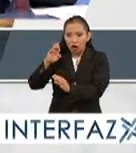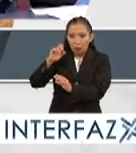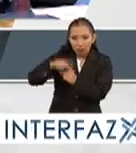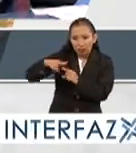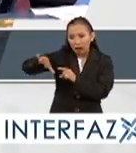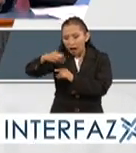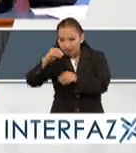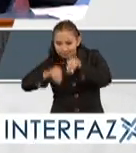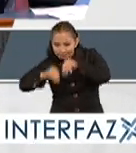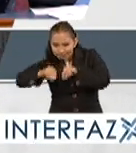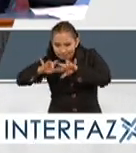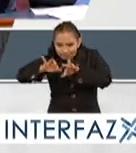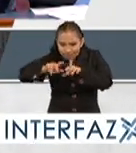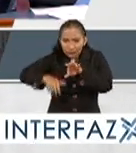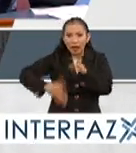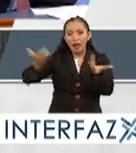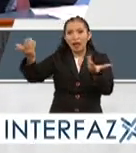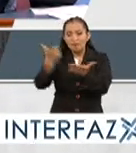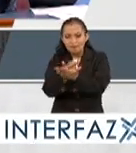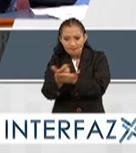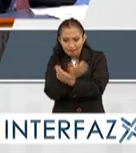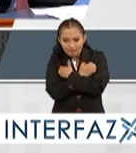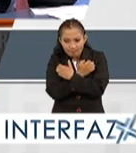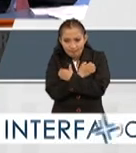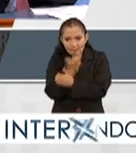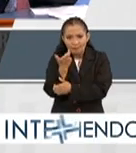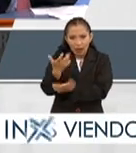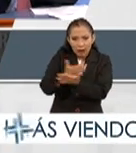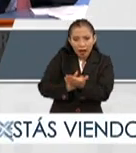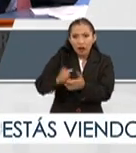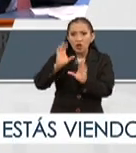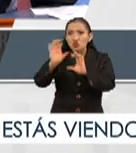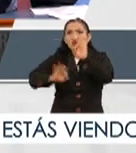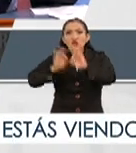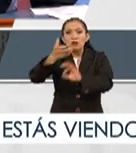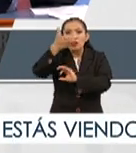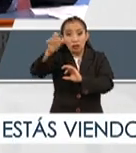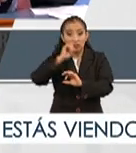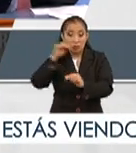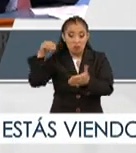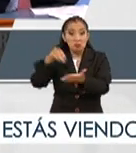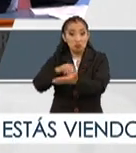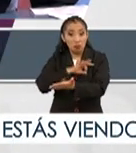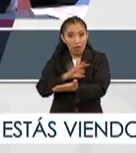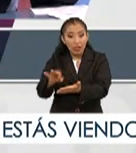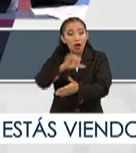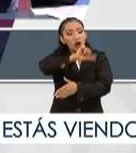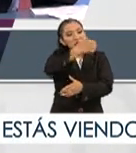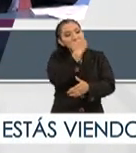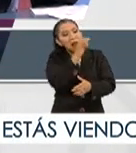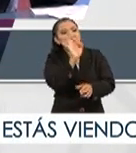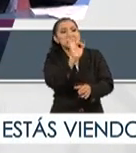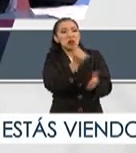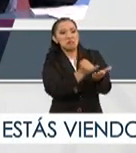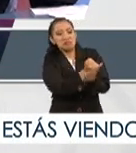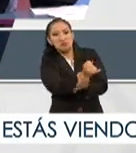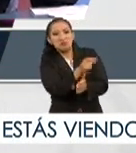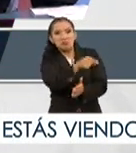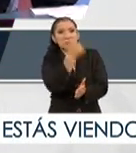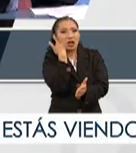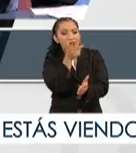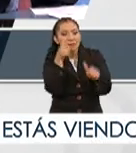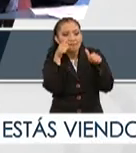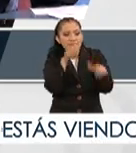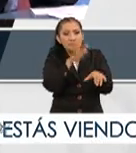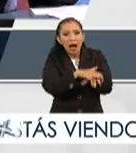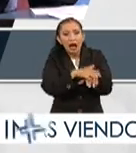robótica, la programación, la educación financiera, la educación ambiental, también lo pueden hacer. Otras escuelas van a querer